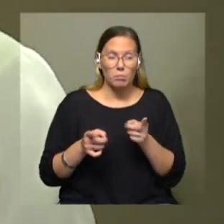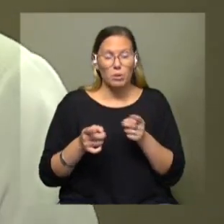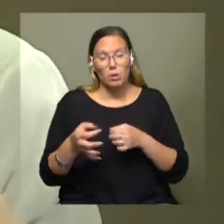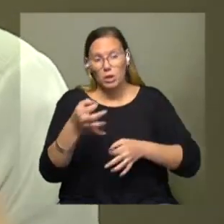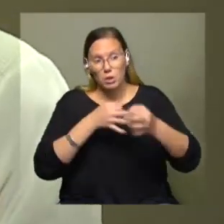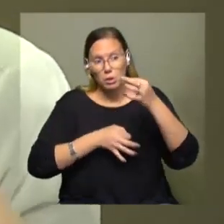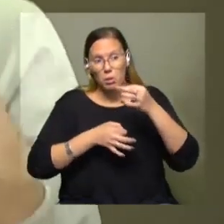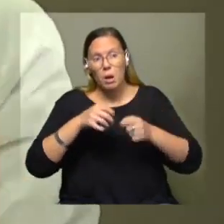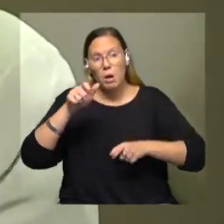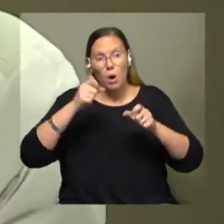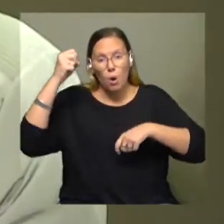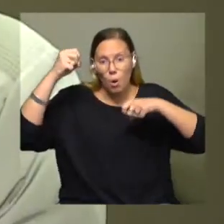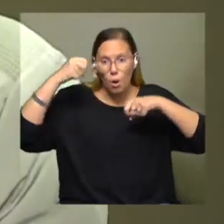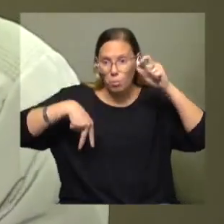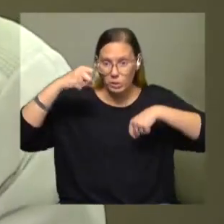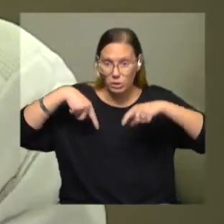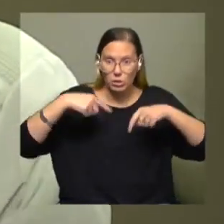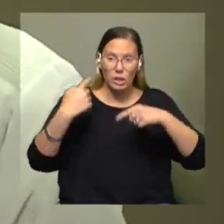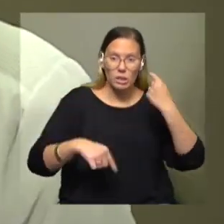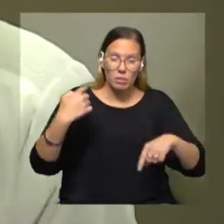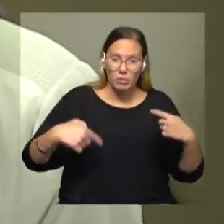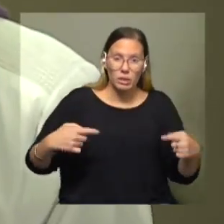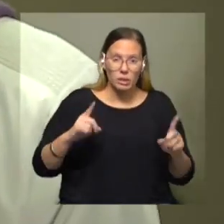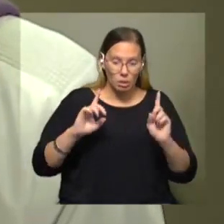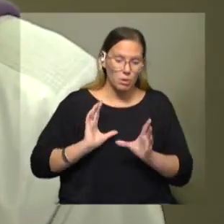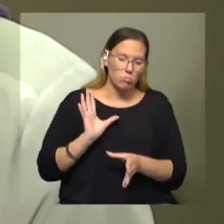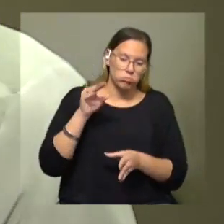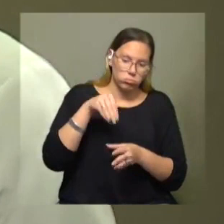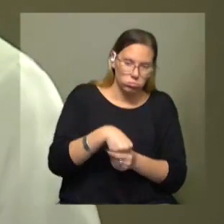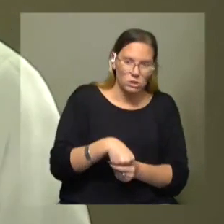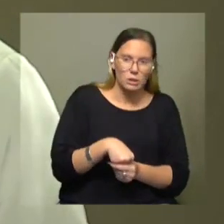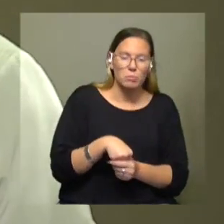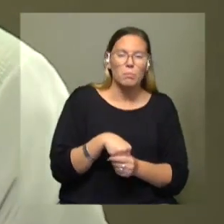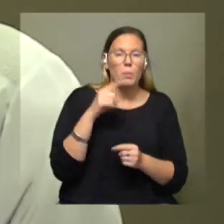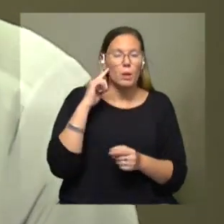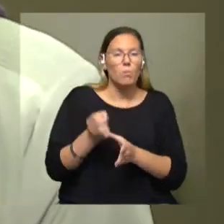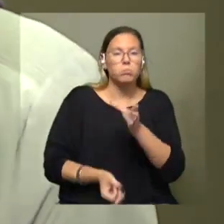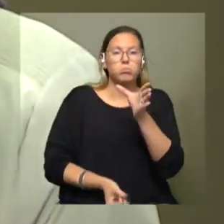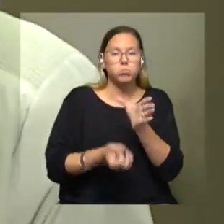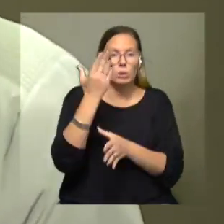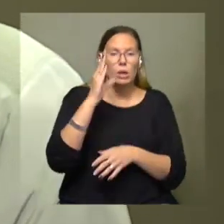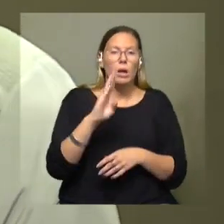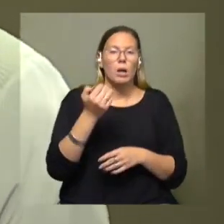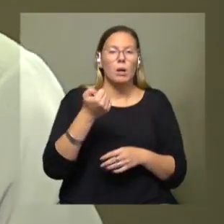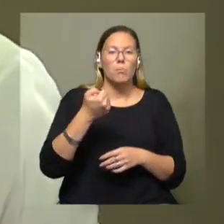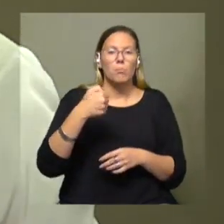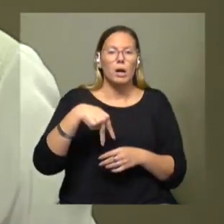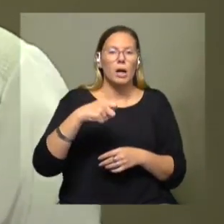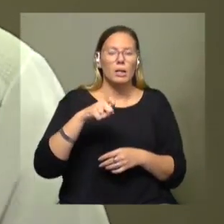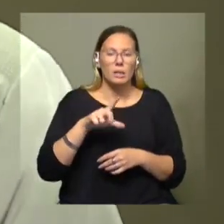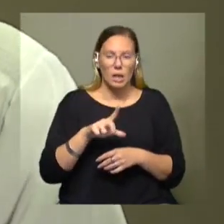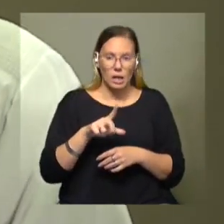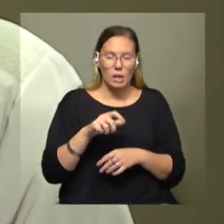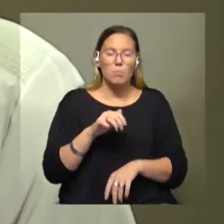gente y meterla también en la escena, ¿no? Cuando vos creaste este álbum Panal, en el momento